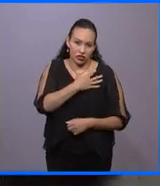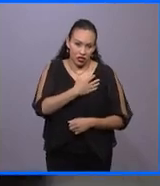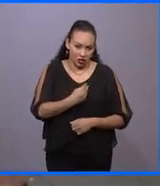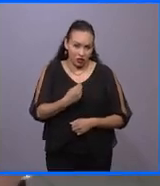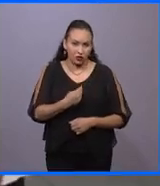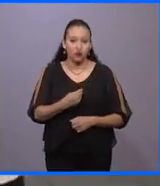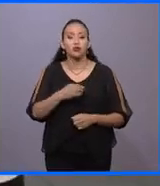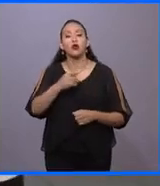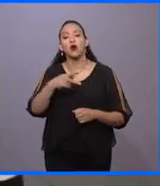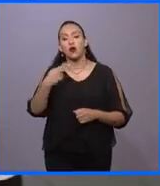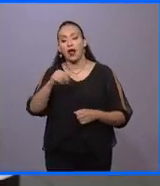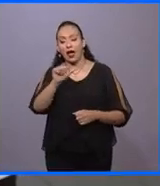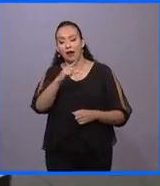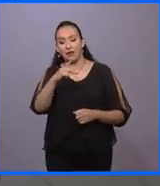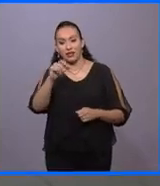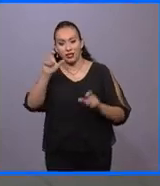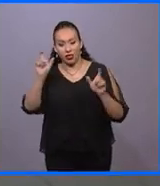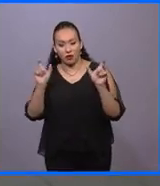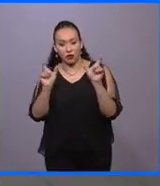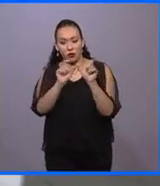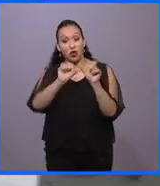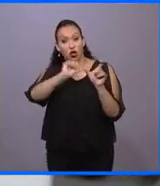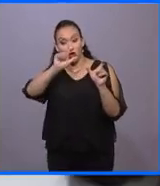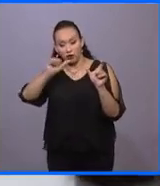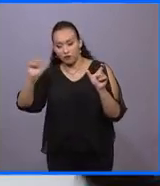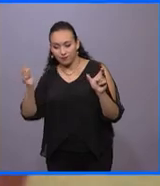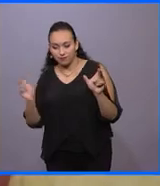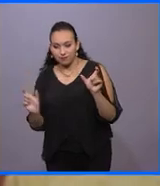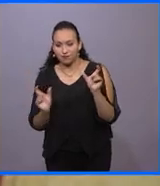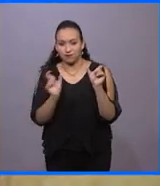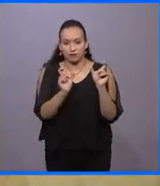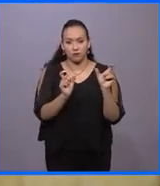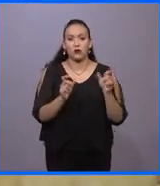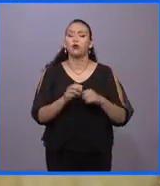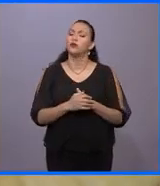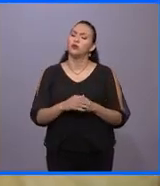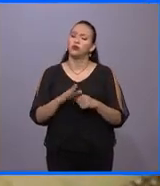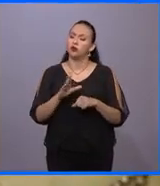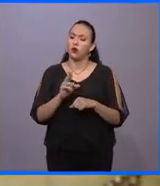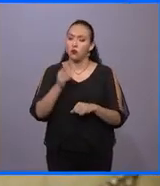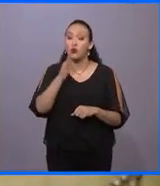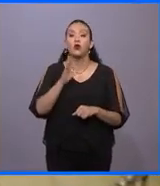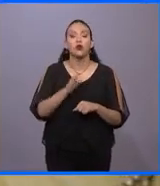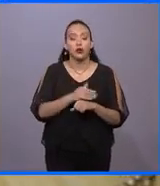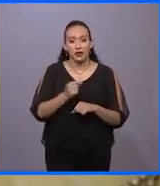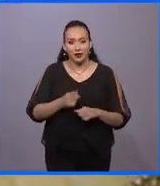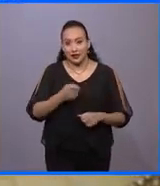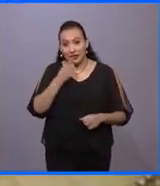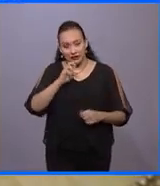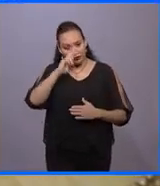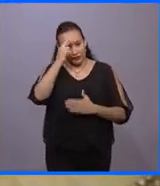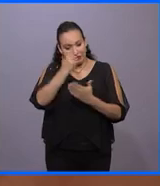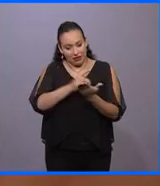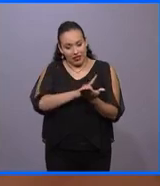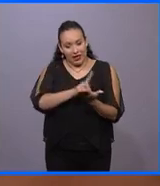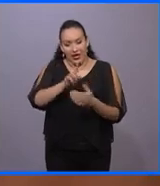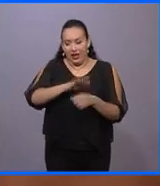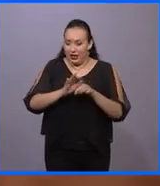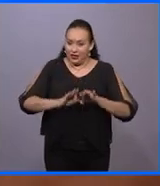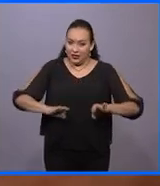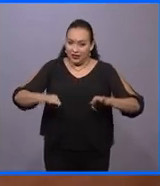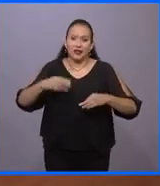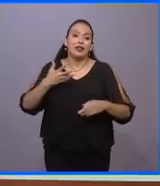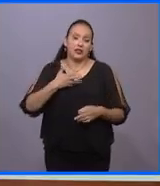apellidos compuestos o más de 2 apellidos simples de una sola persona. Esto por considerarla desproporcionada y violatoria del derecho fundamental